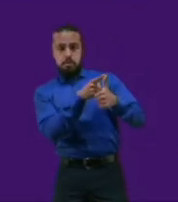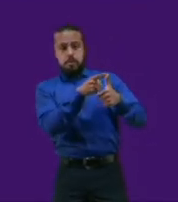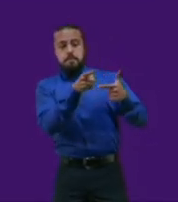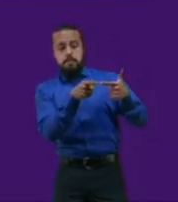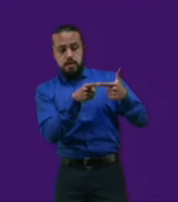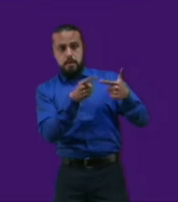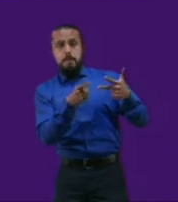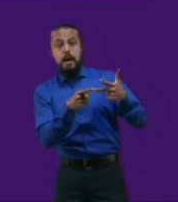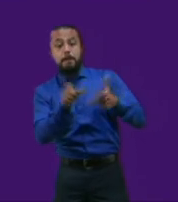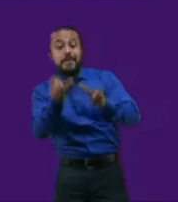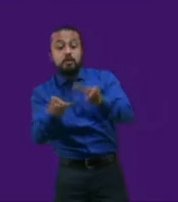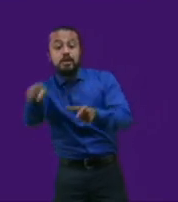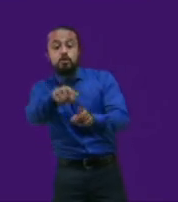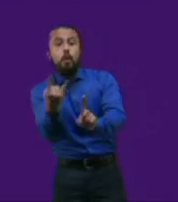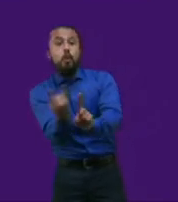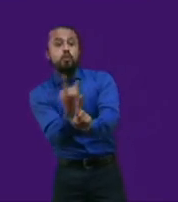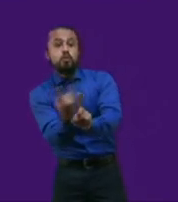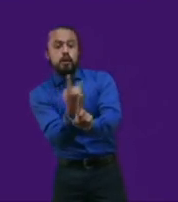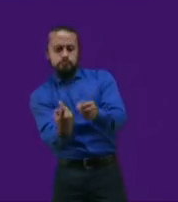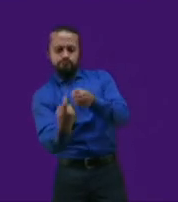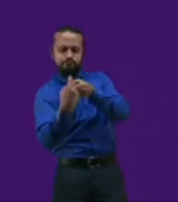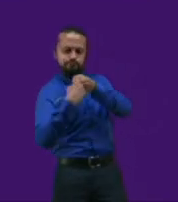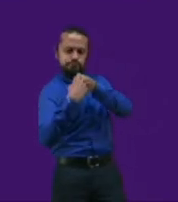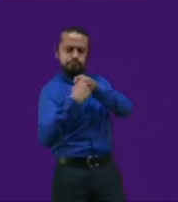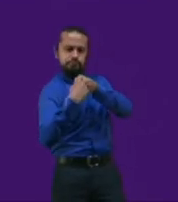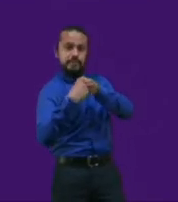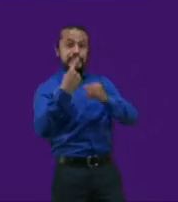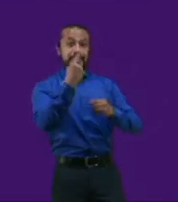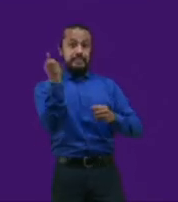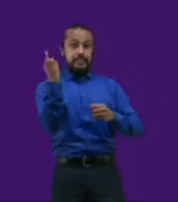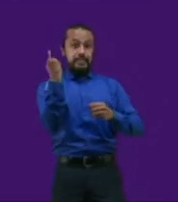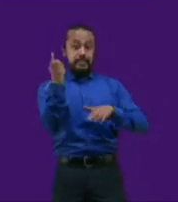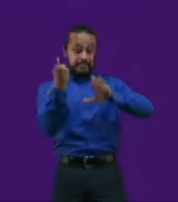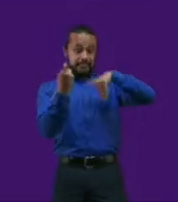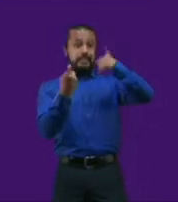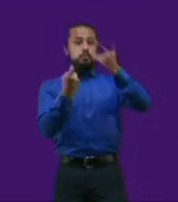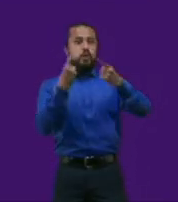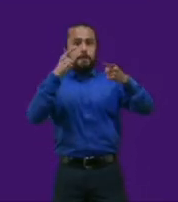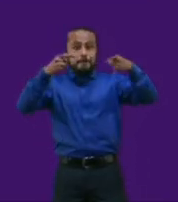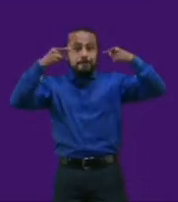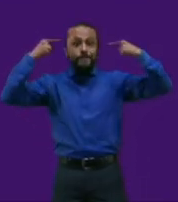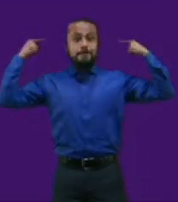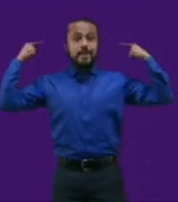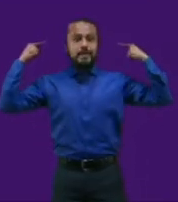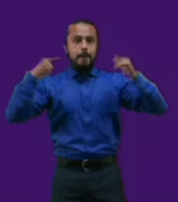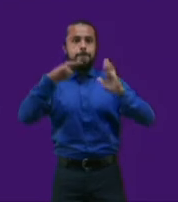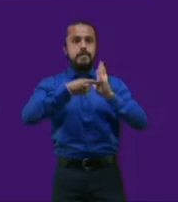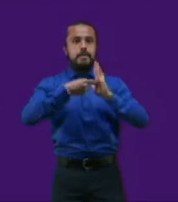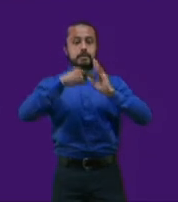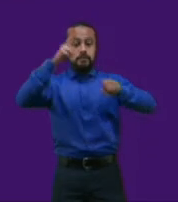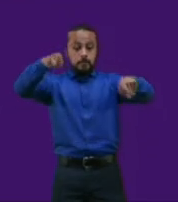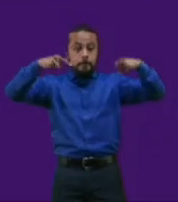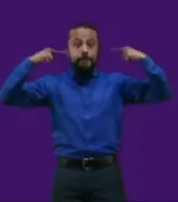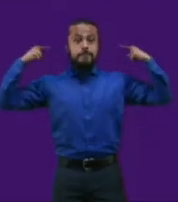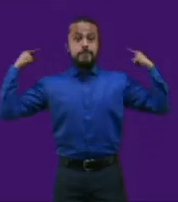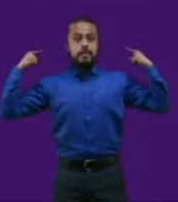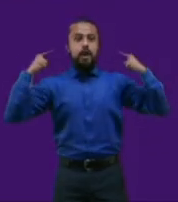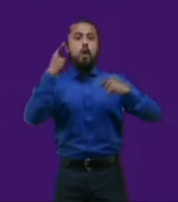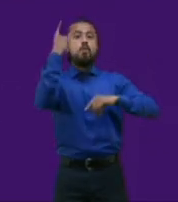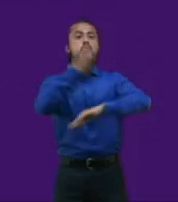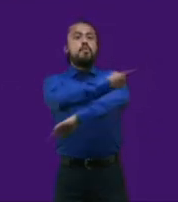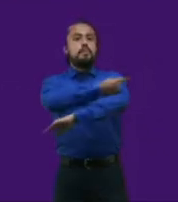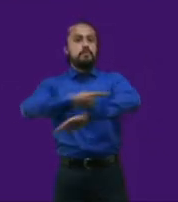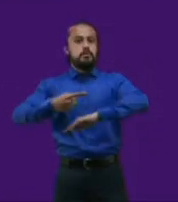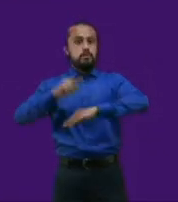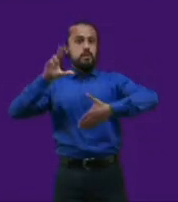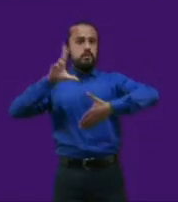100 usuarios y después cómo voy a llegar para los primeros 1000 usuarios y después cómo vamos a llegar al 1,5 millones de restaurantes que hay en la región. Y